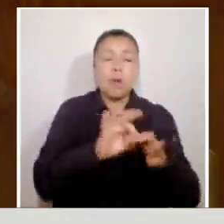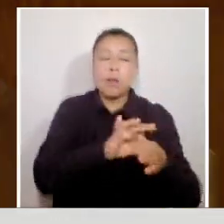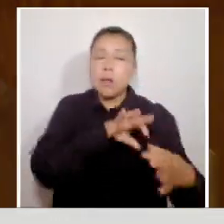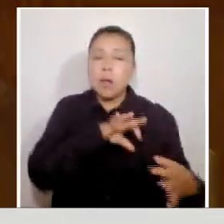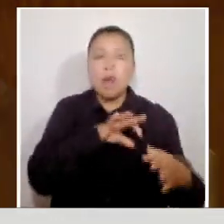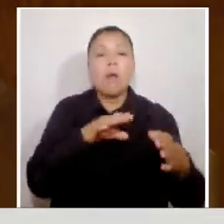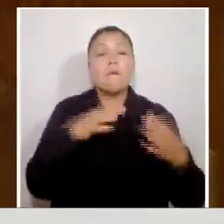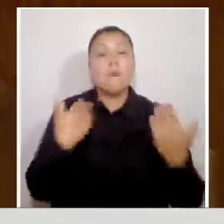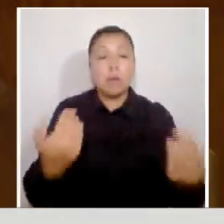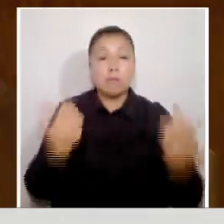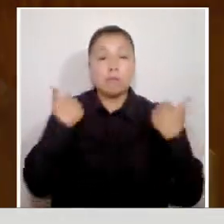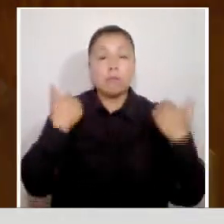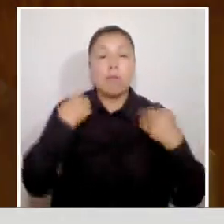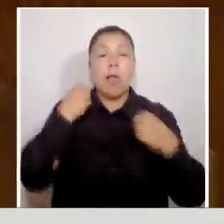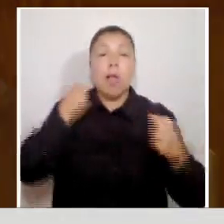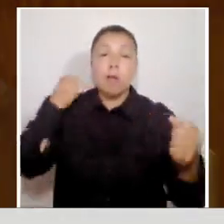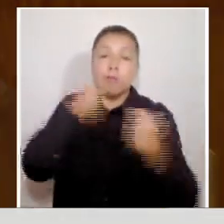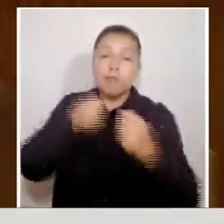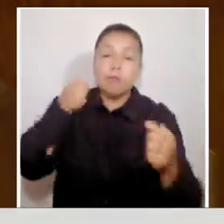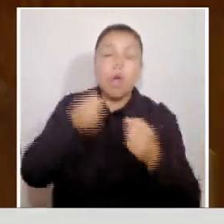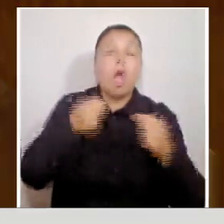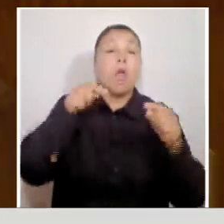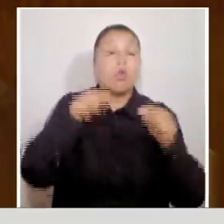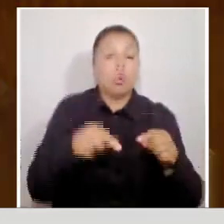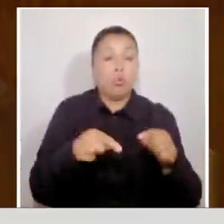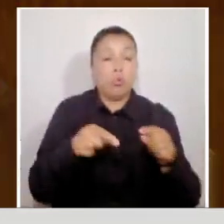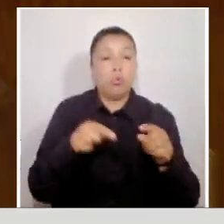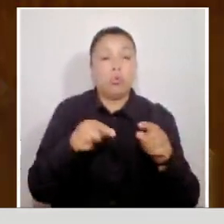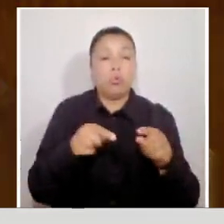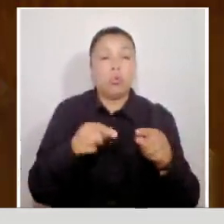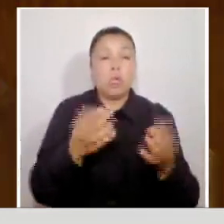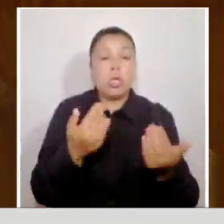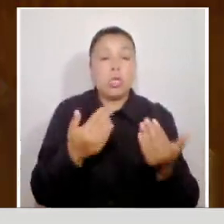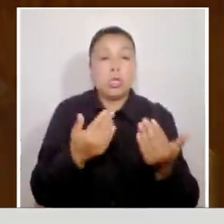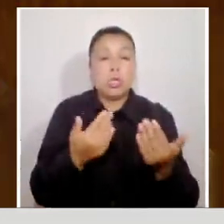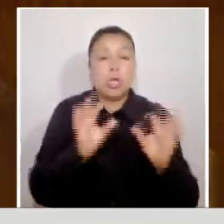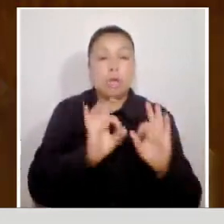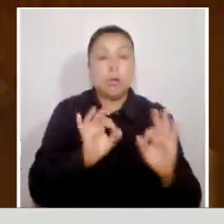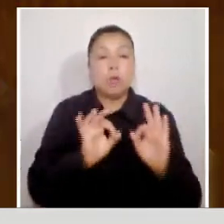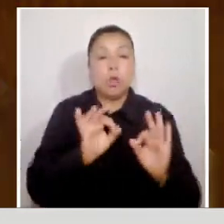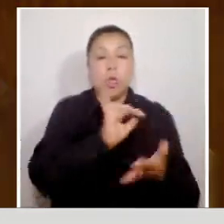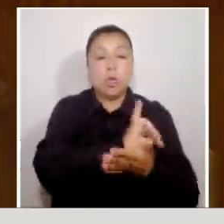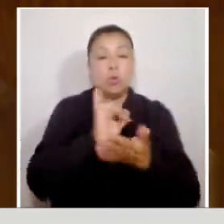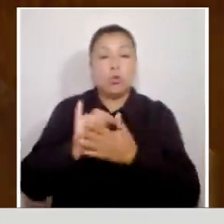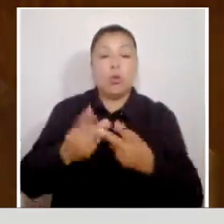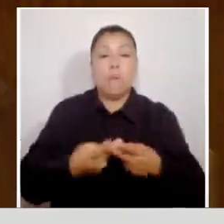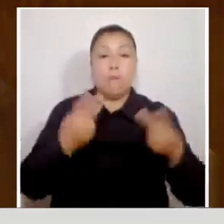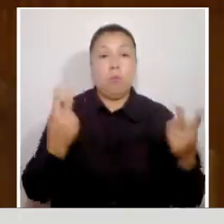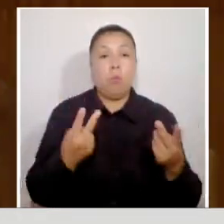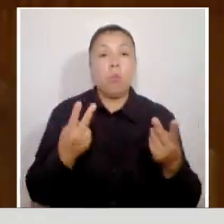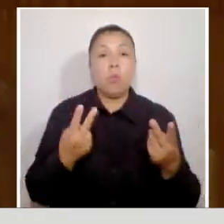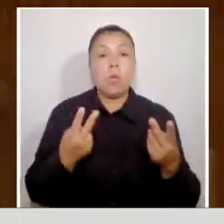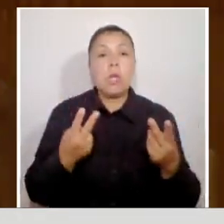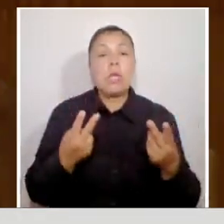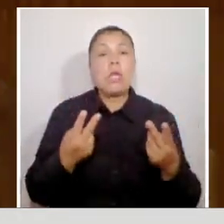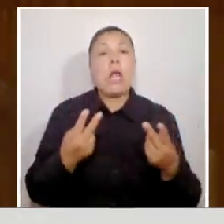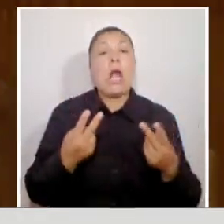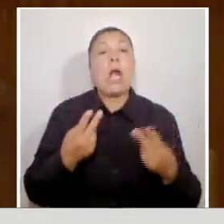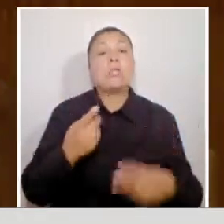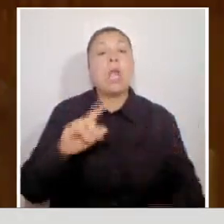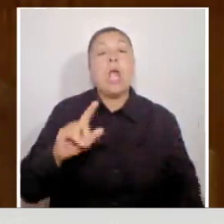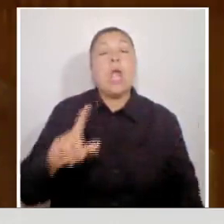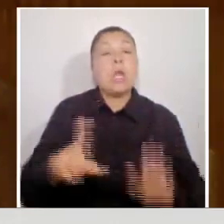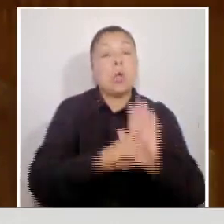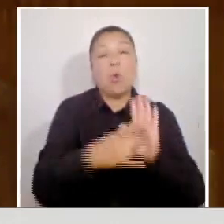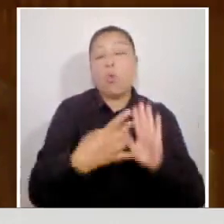kickboxing ya que al requerir autorizaciones especiales de ciertos organismos públicos el incumplimiento de esta disposición podría